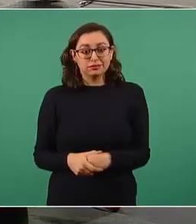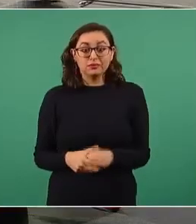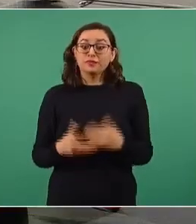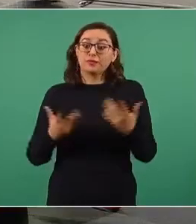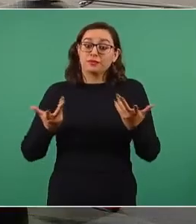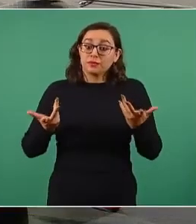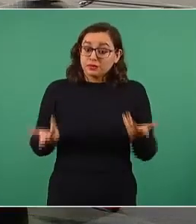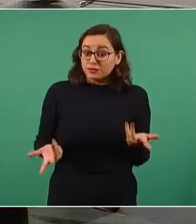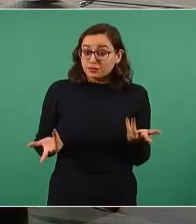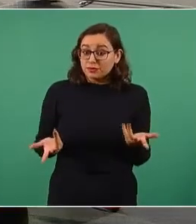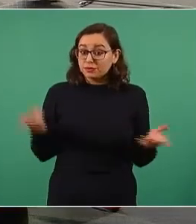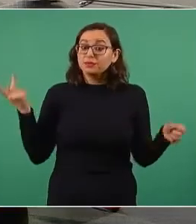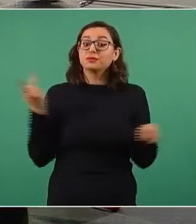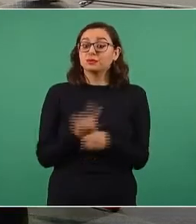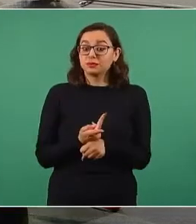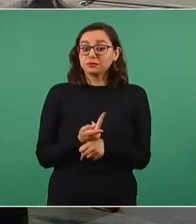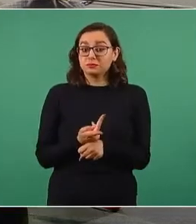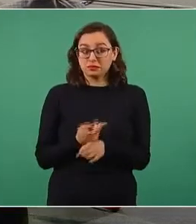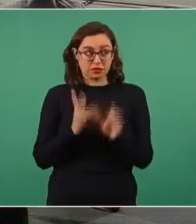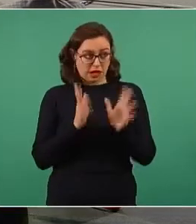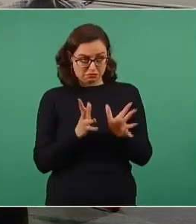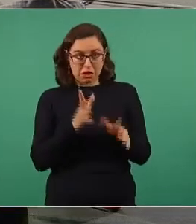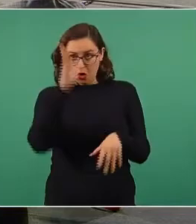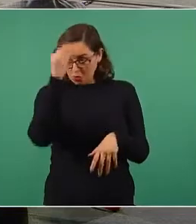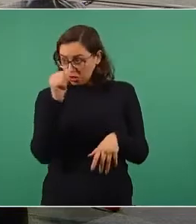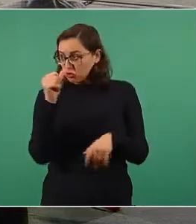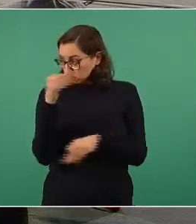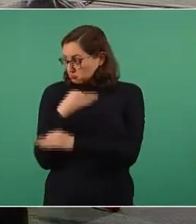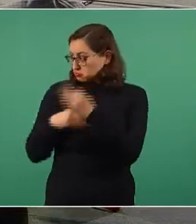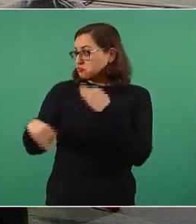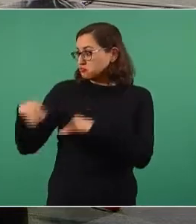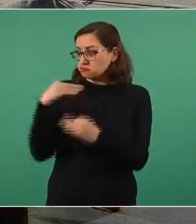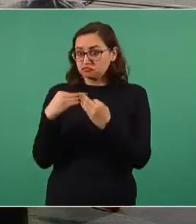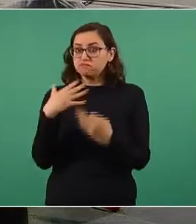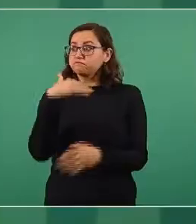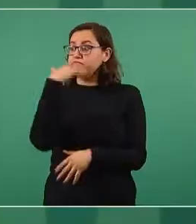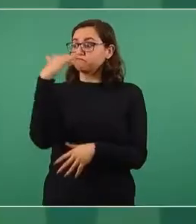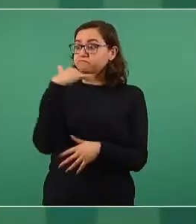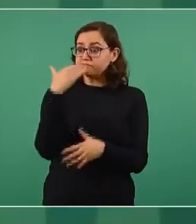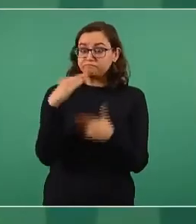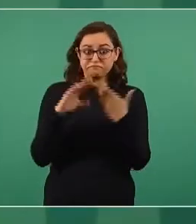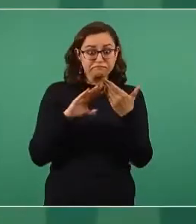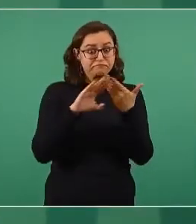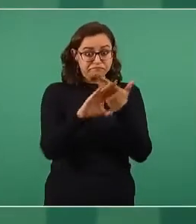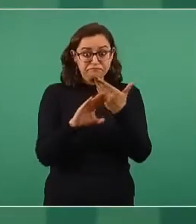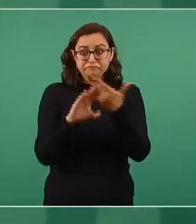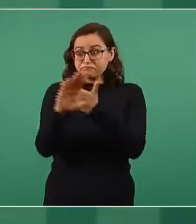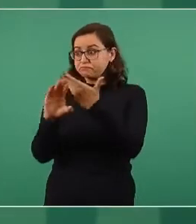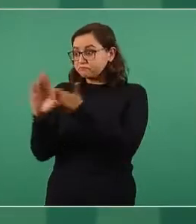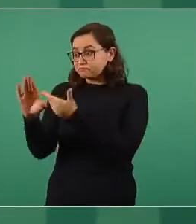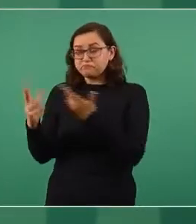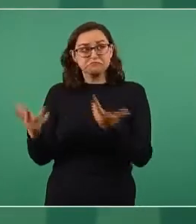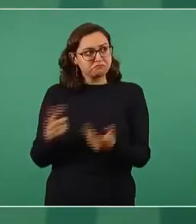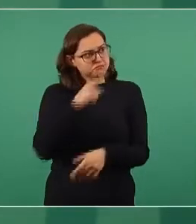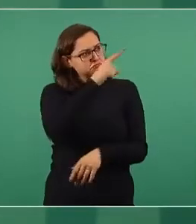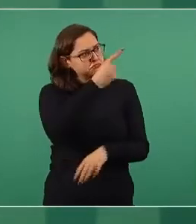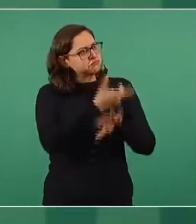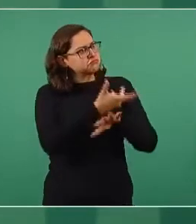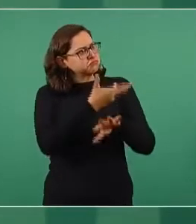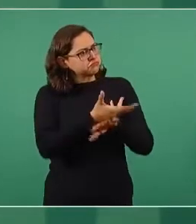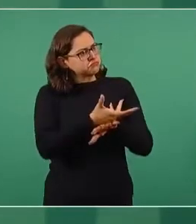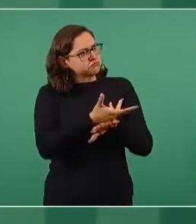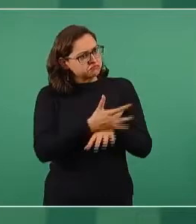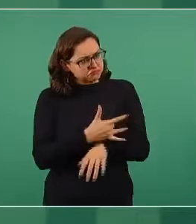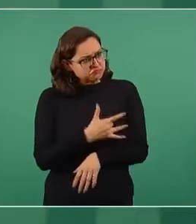Entonces, una vez que se tiene esa posición política y ahora que vemos que el gobierno de Estados Unidos toma sus decisiones de